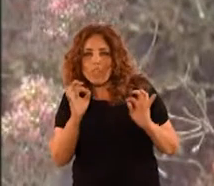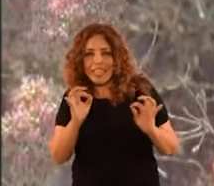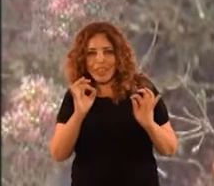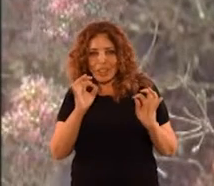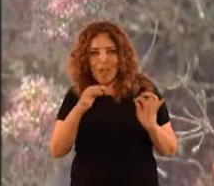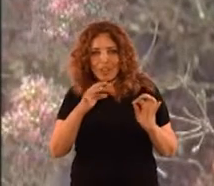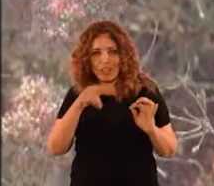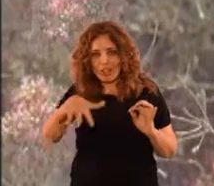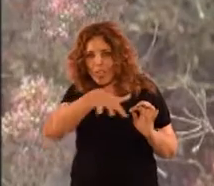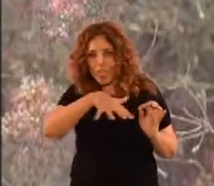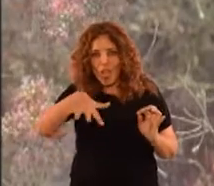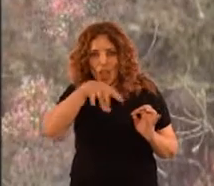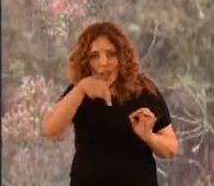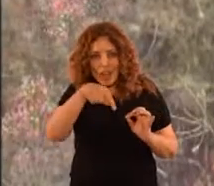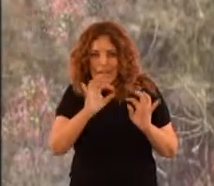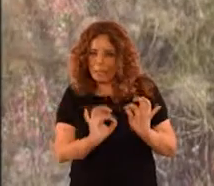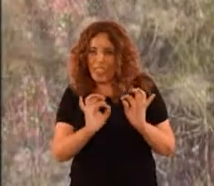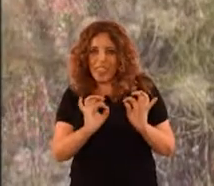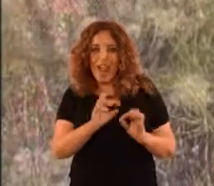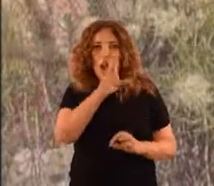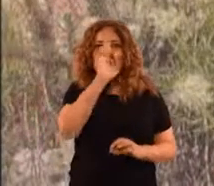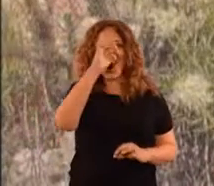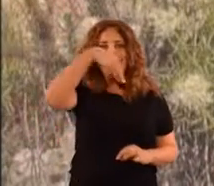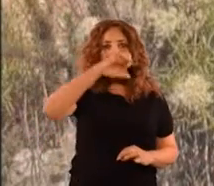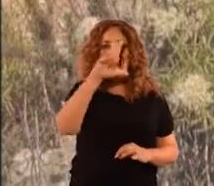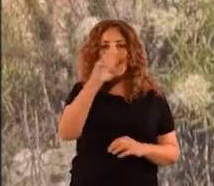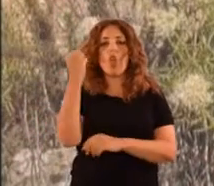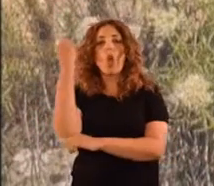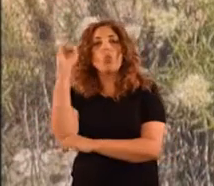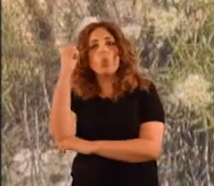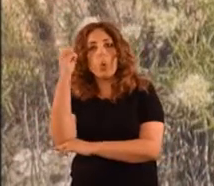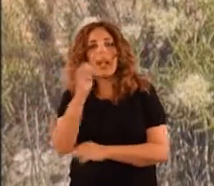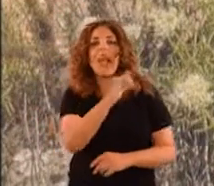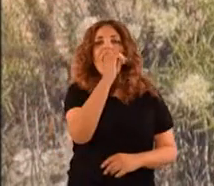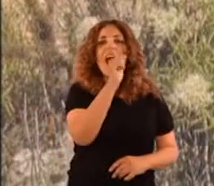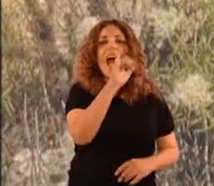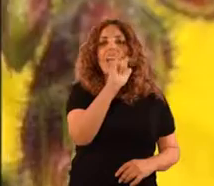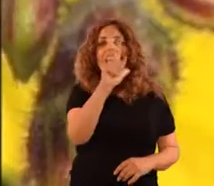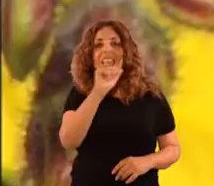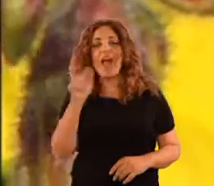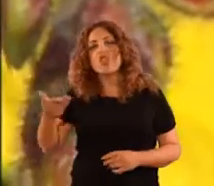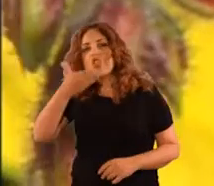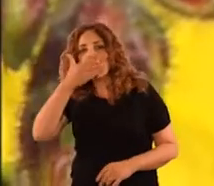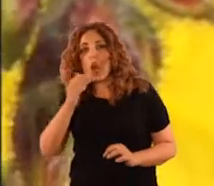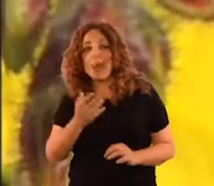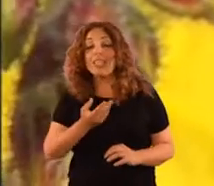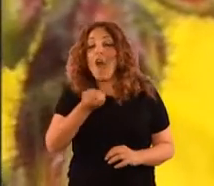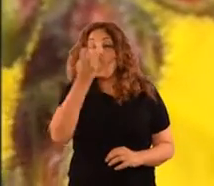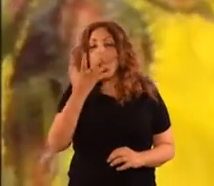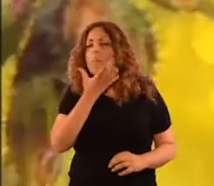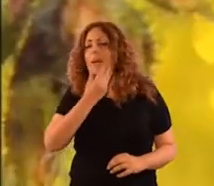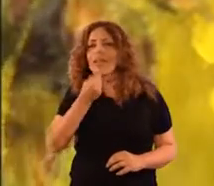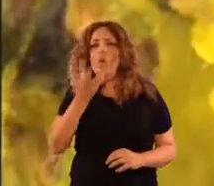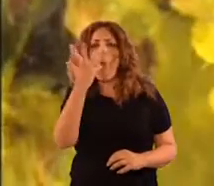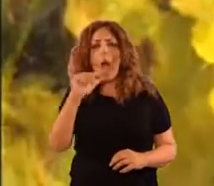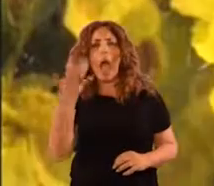También bellos, vulnerables y restringidos a este territorio son el romerillo de Turre y la jarilla de Sorbas,